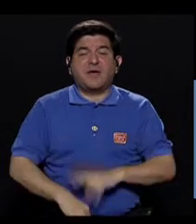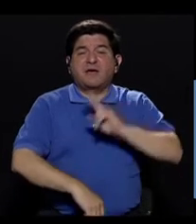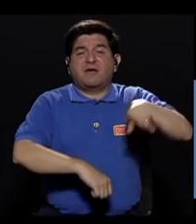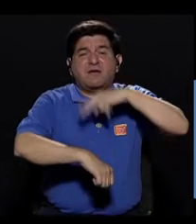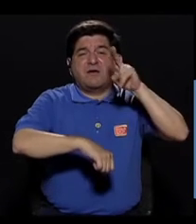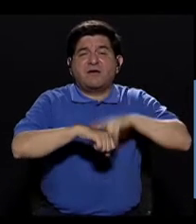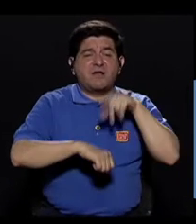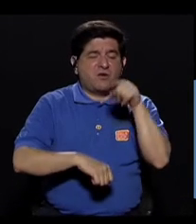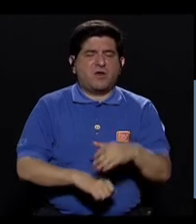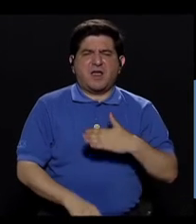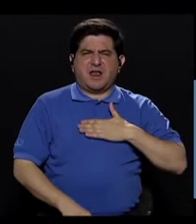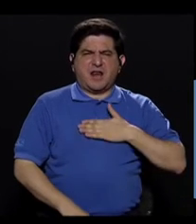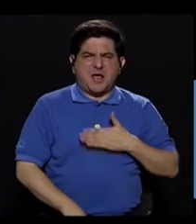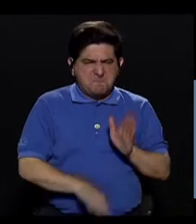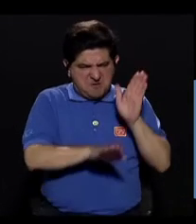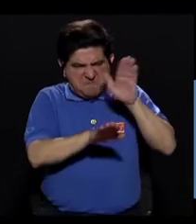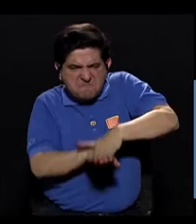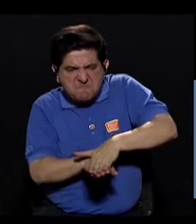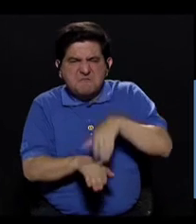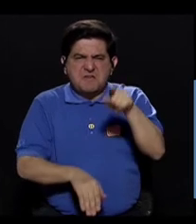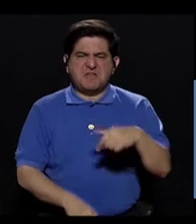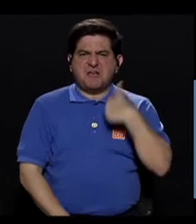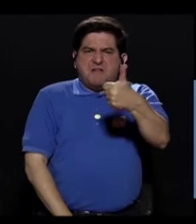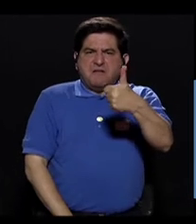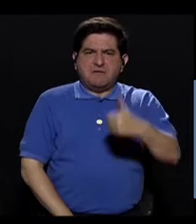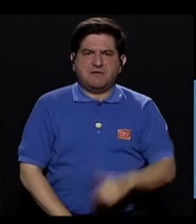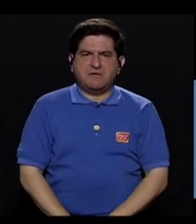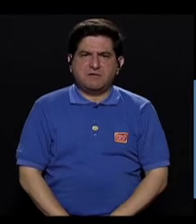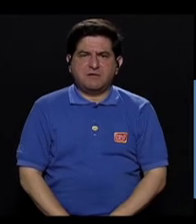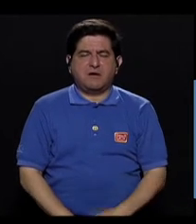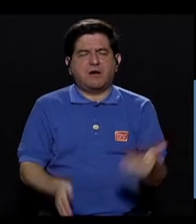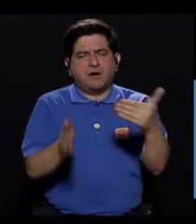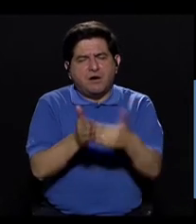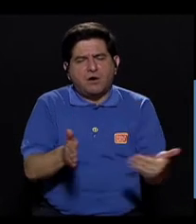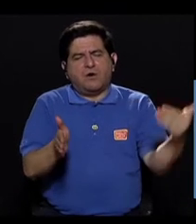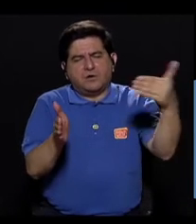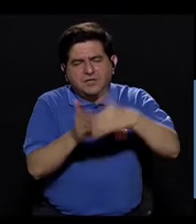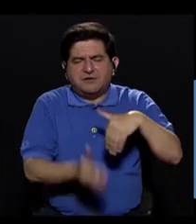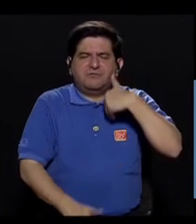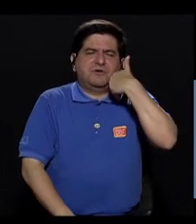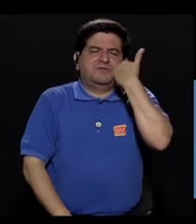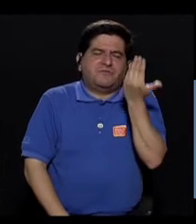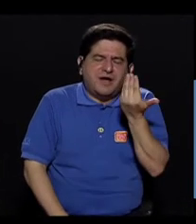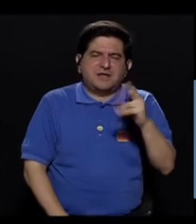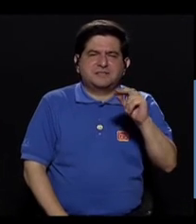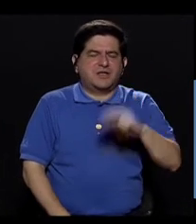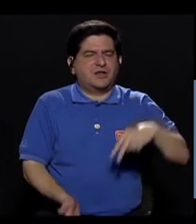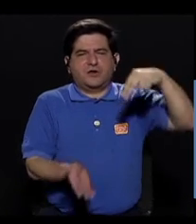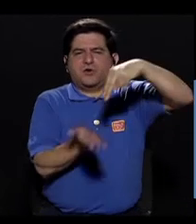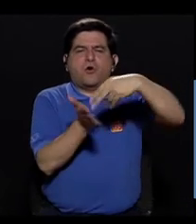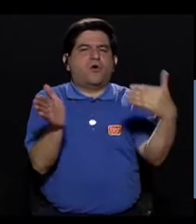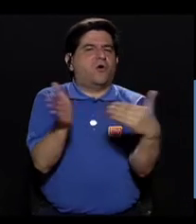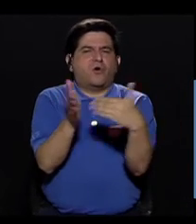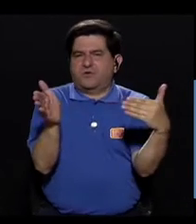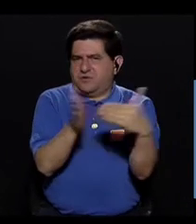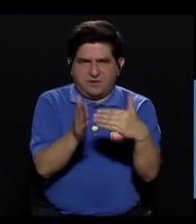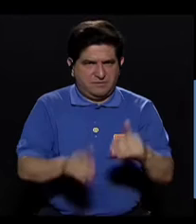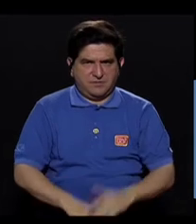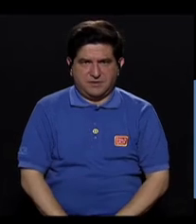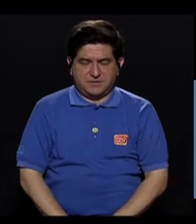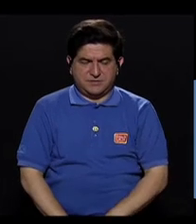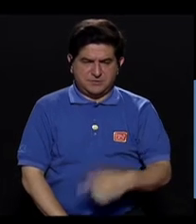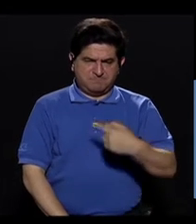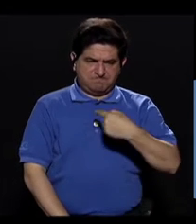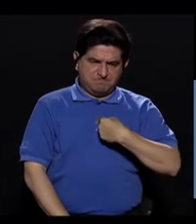hizo más fácil que levantarse de nuevo. Así que me convertí en un experto en automedicarme. Algo que en